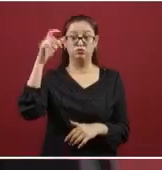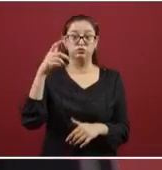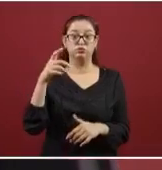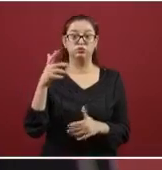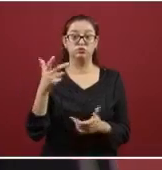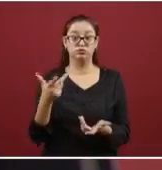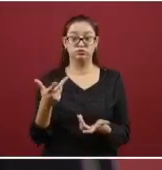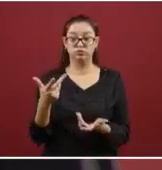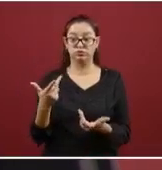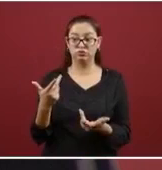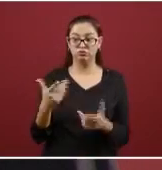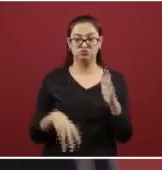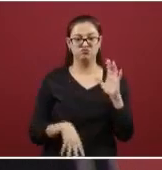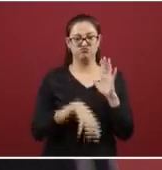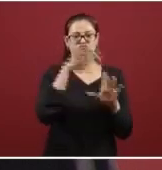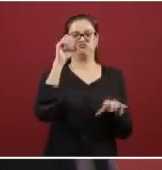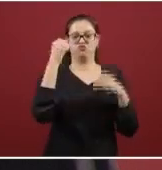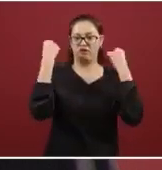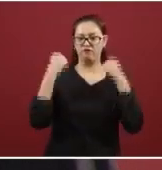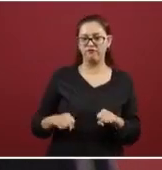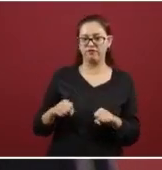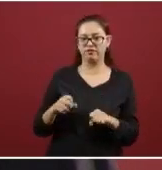no sean impuestos,